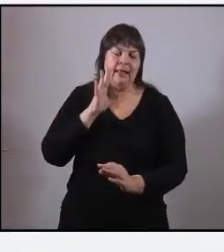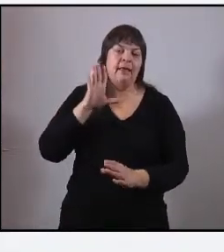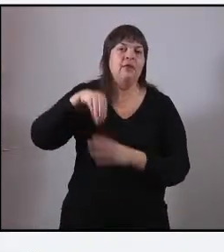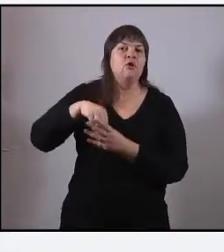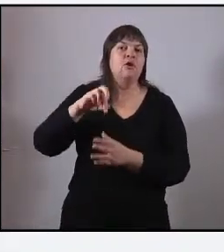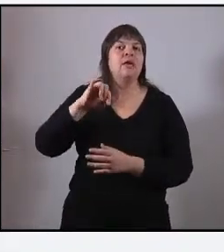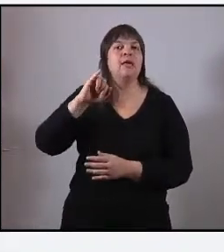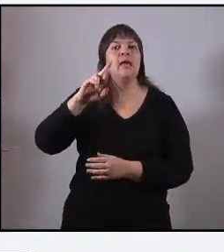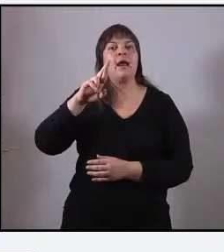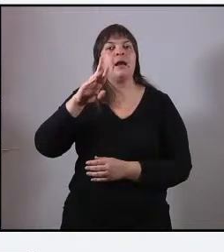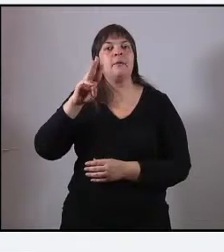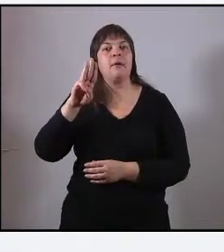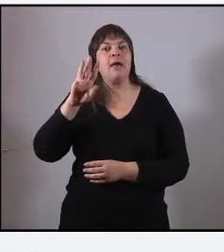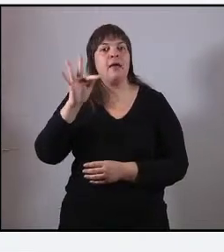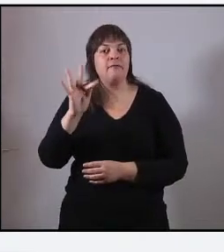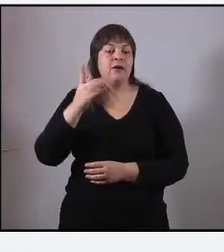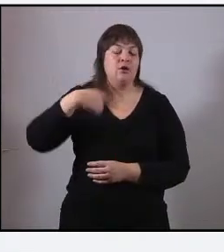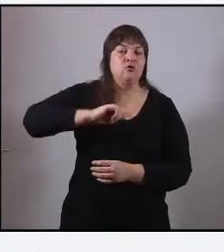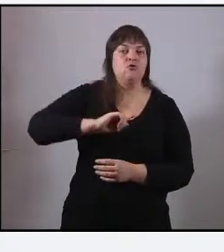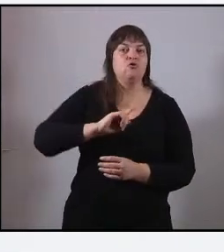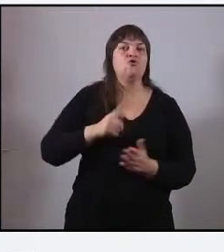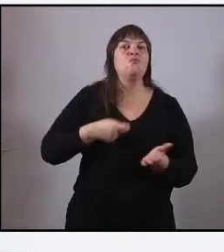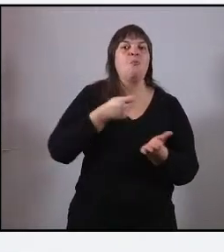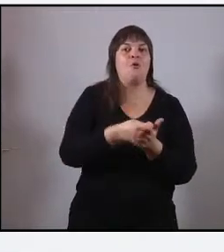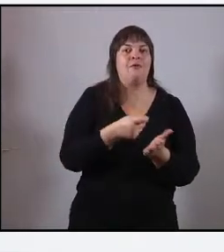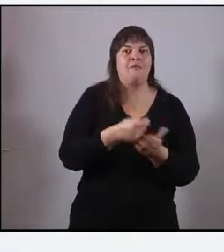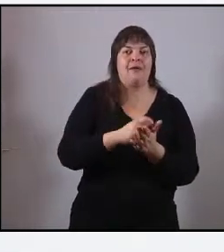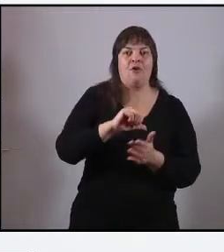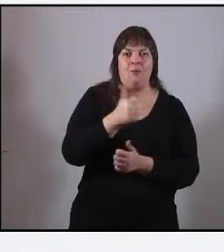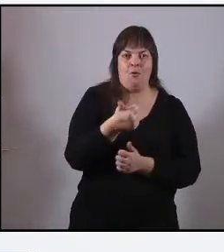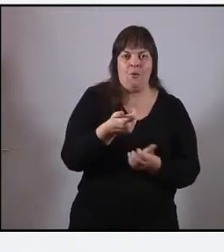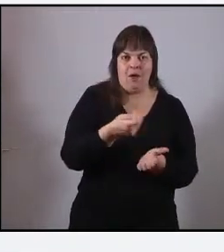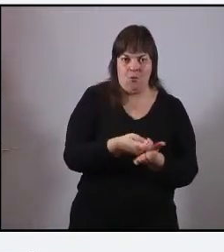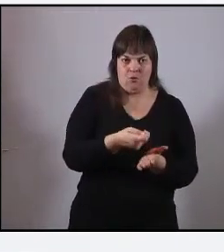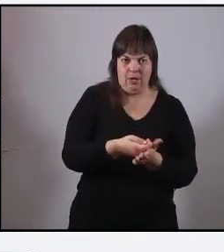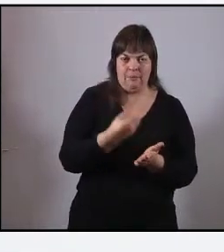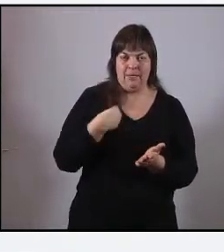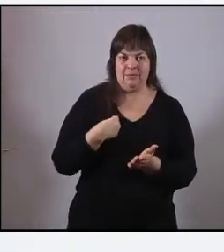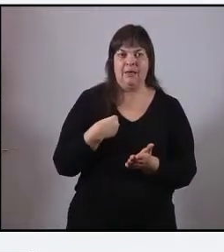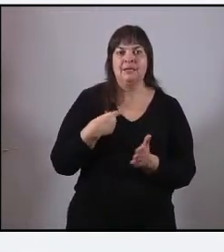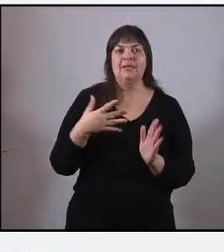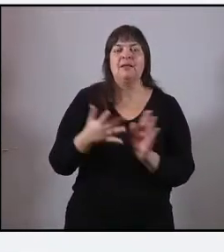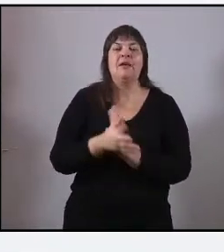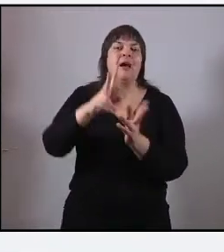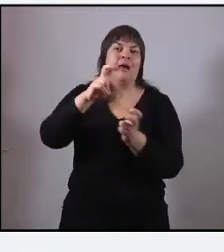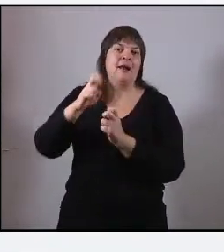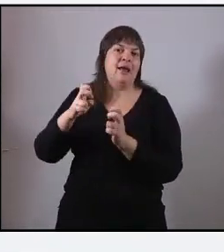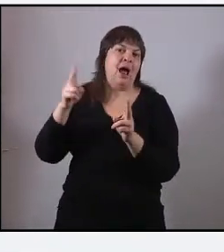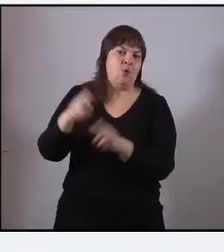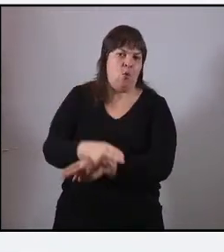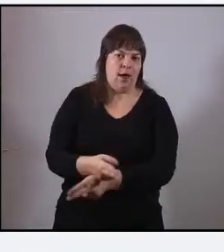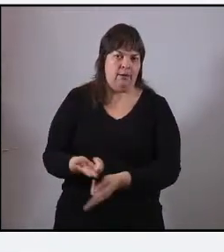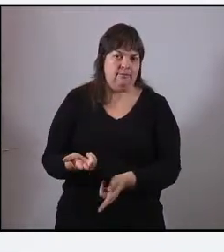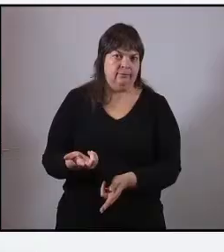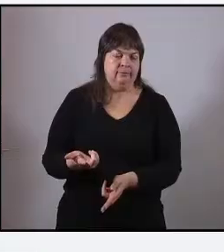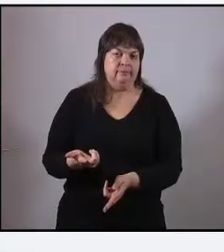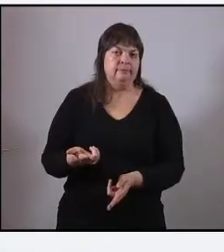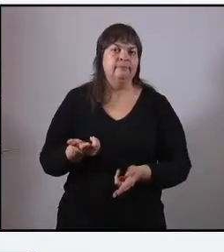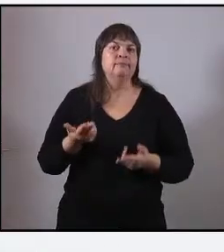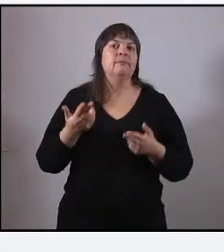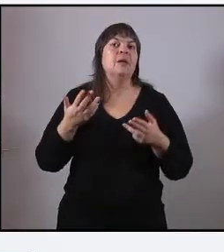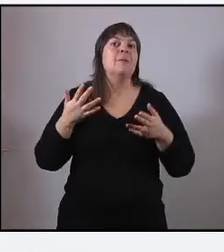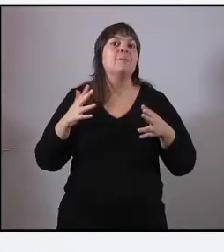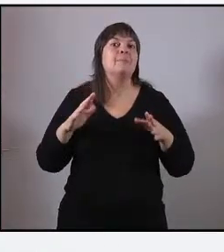IRPF, hemos aprobado una bonificación en la cuota que anula la tributación efectiva de nuestra ayuda,